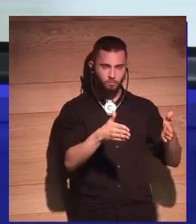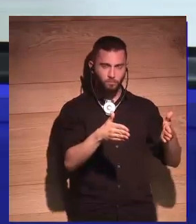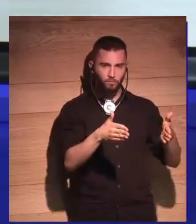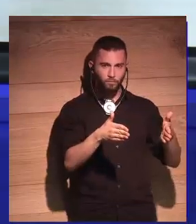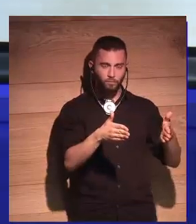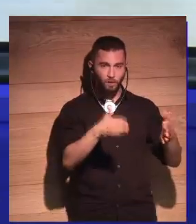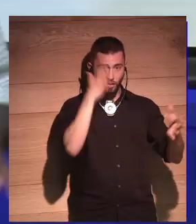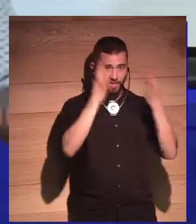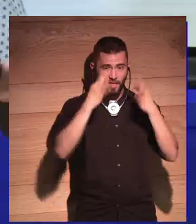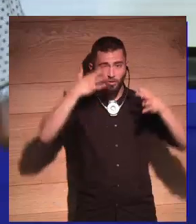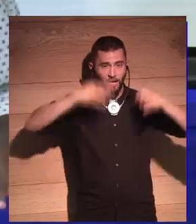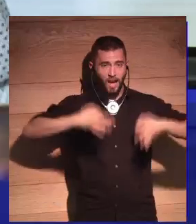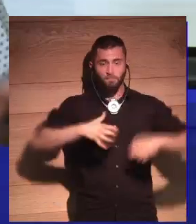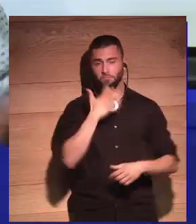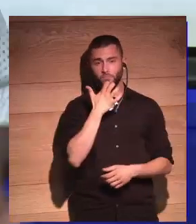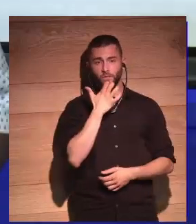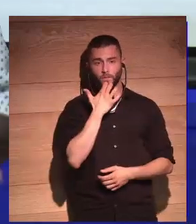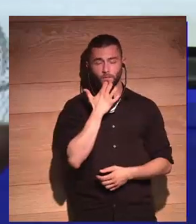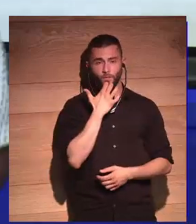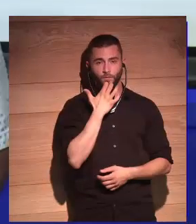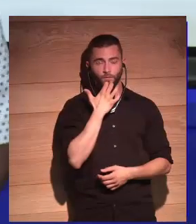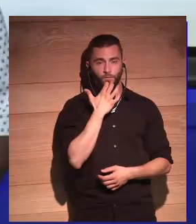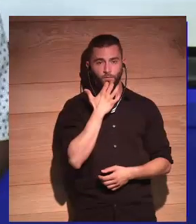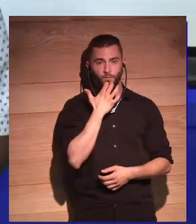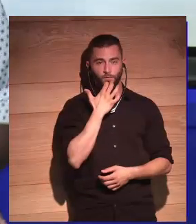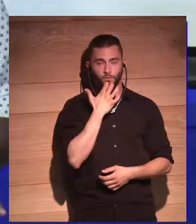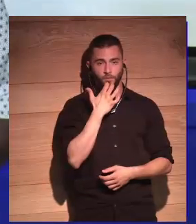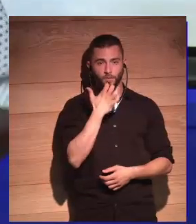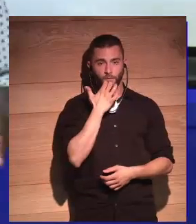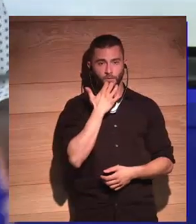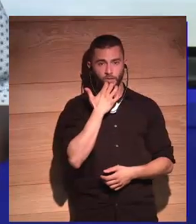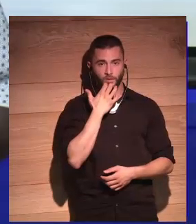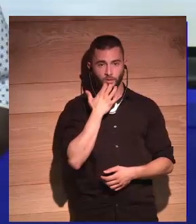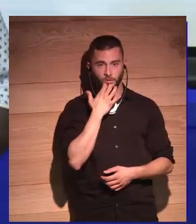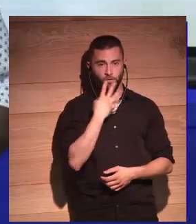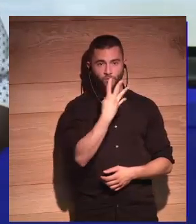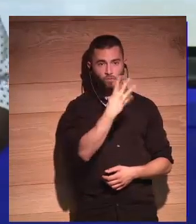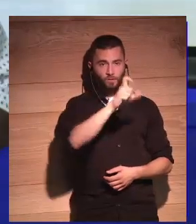Los datos reales, por ejemplo, el hecho de que 4 personas están sentadas en el sofá en vez de